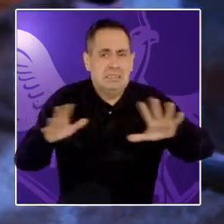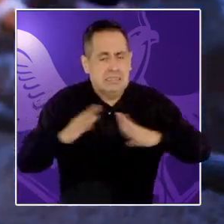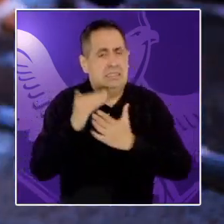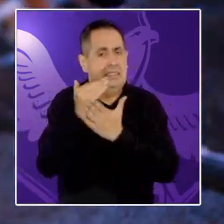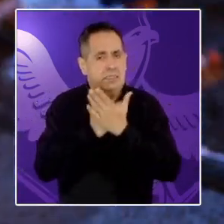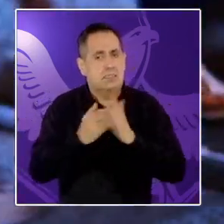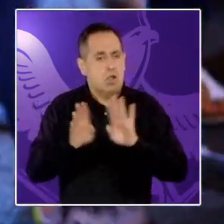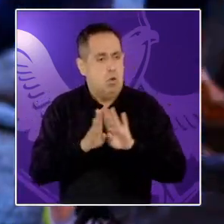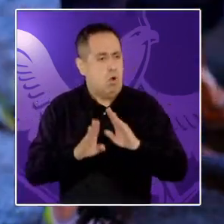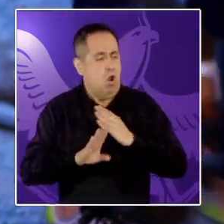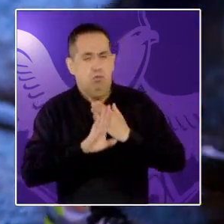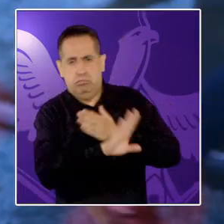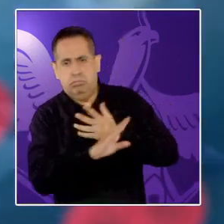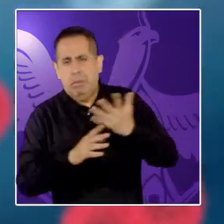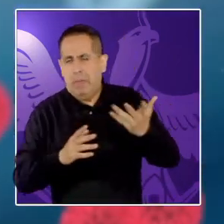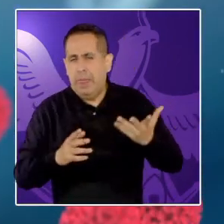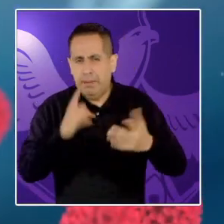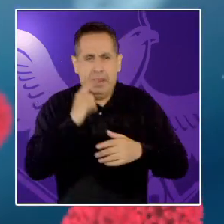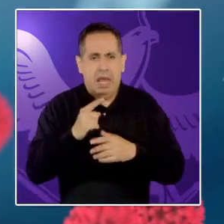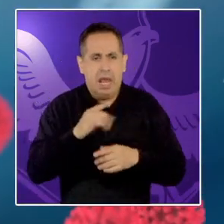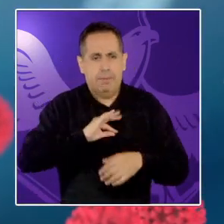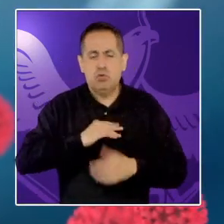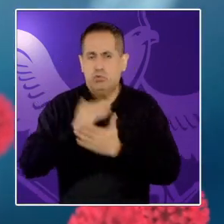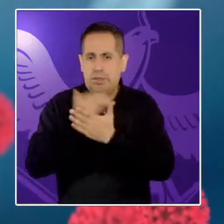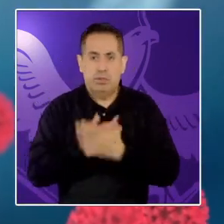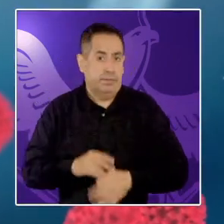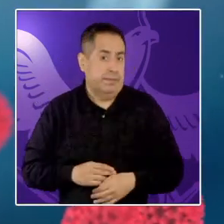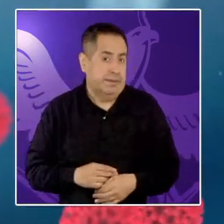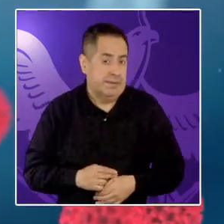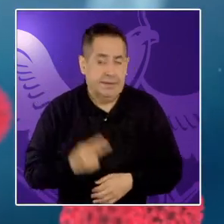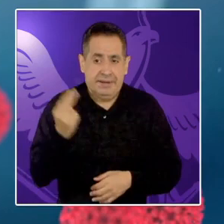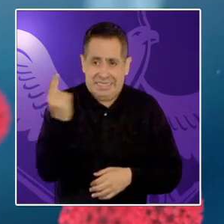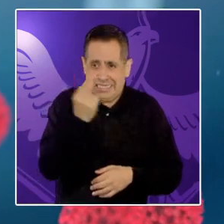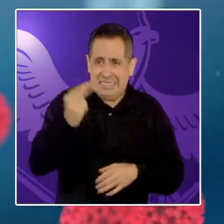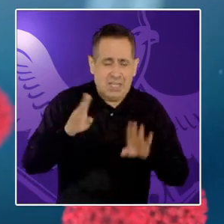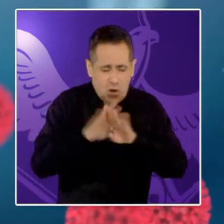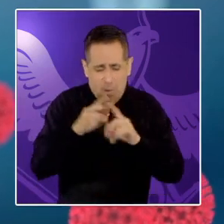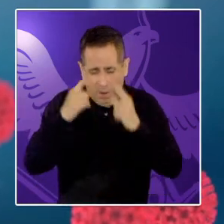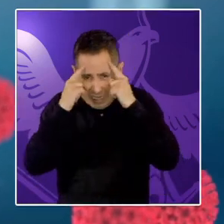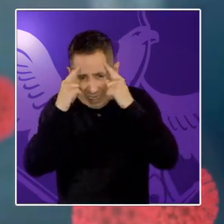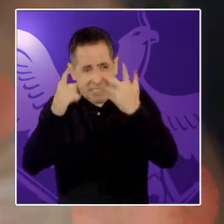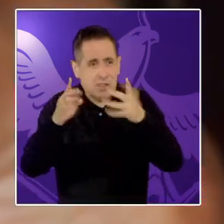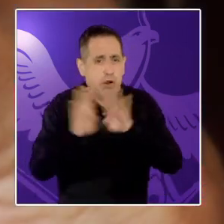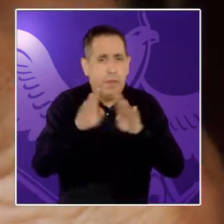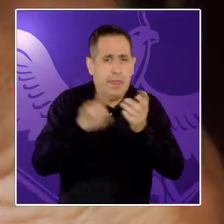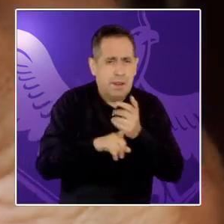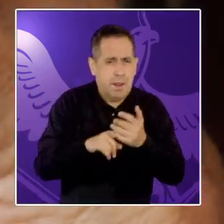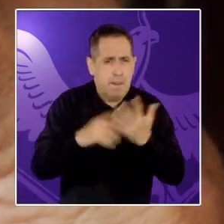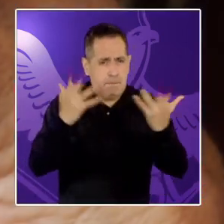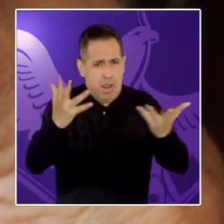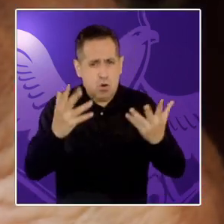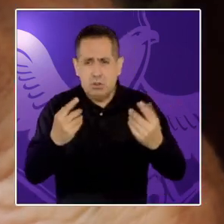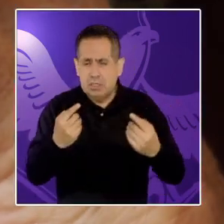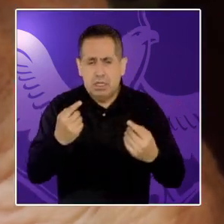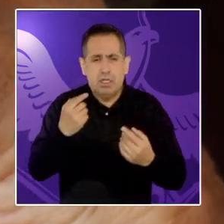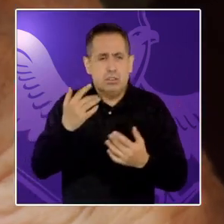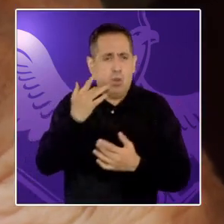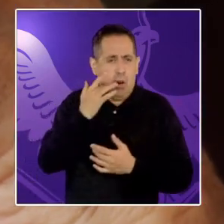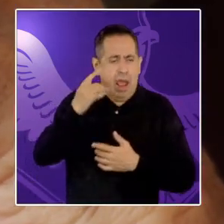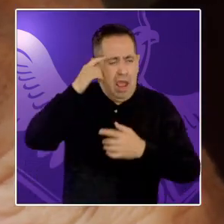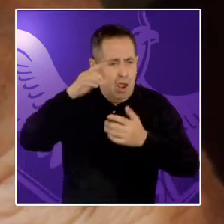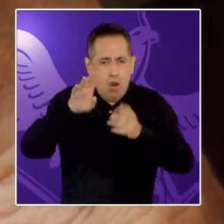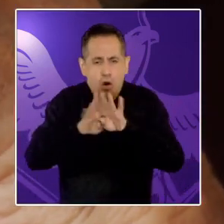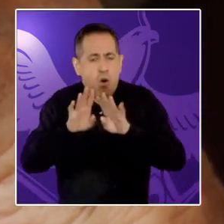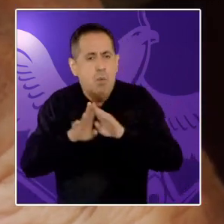contacto mínimo y así los anticuerpos para atacar el virus. Es necesario que metamos las manos, que nos